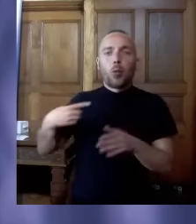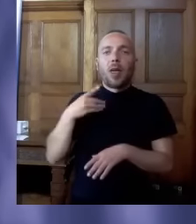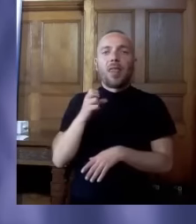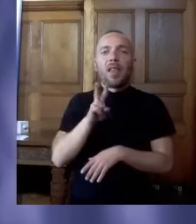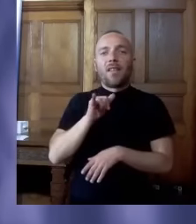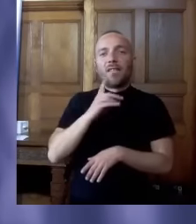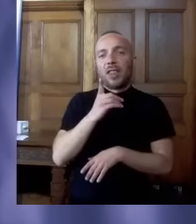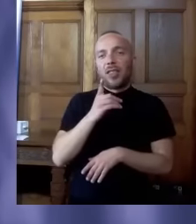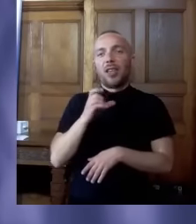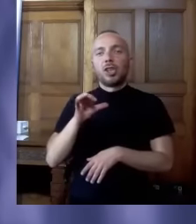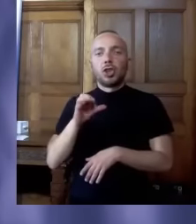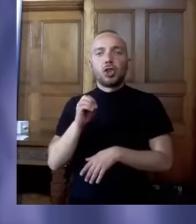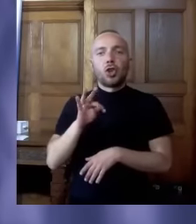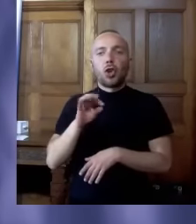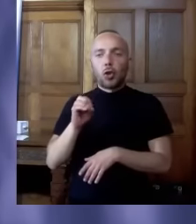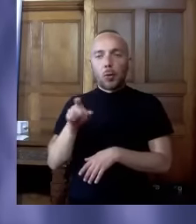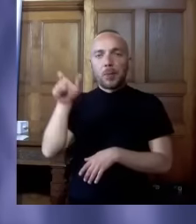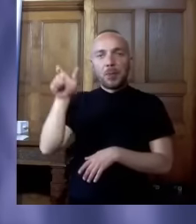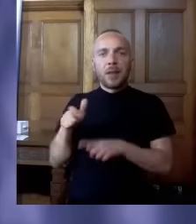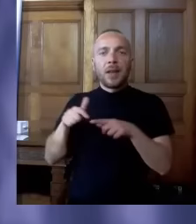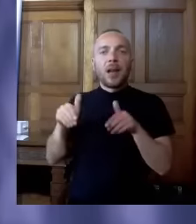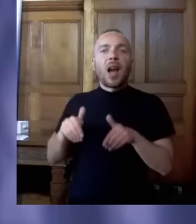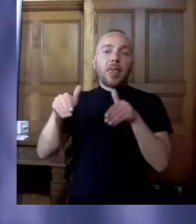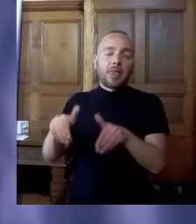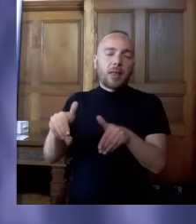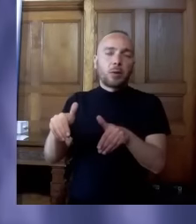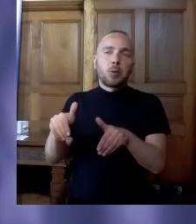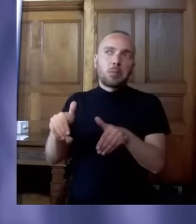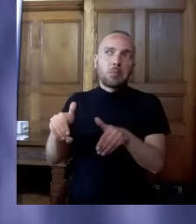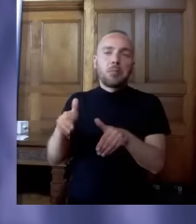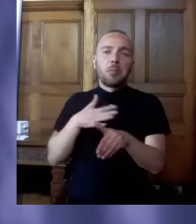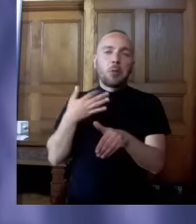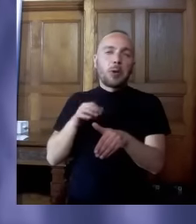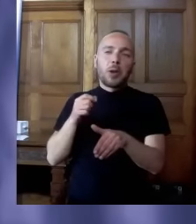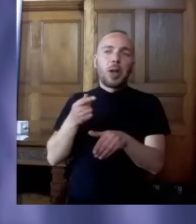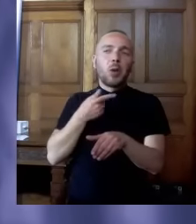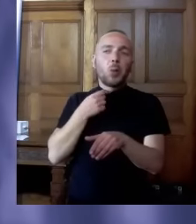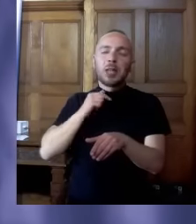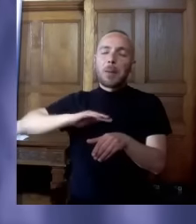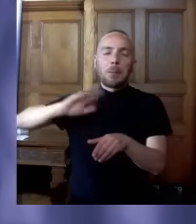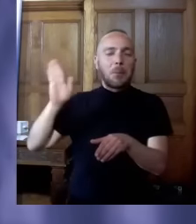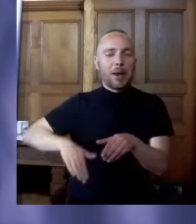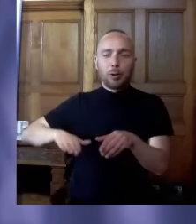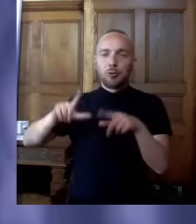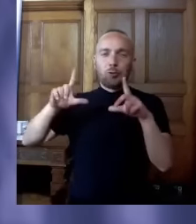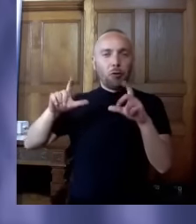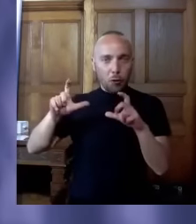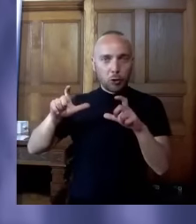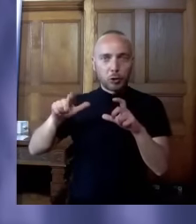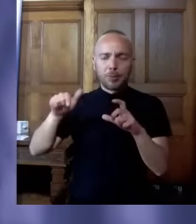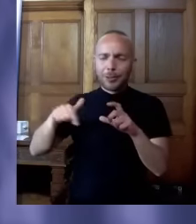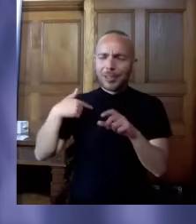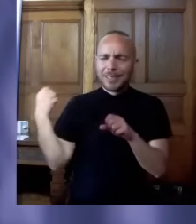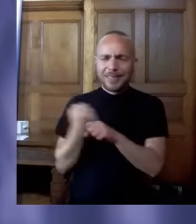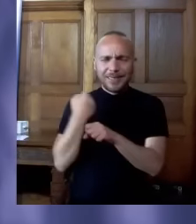Soto que es el candidato quizás que menos le gusta salir en las fotos pero que está haciendo un